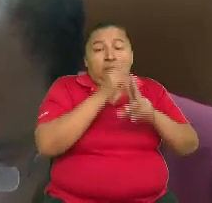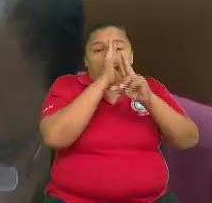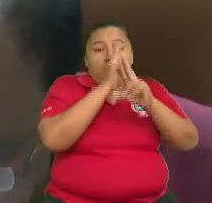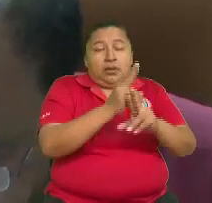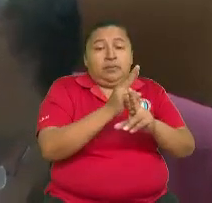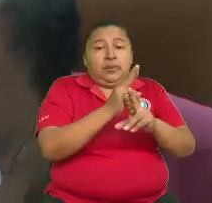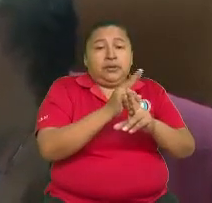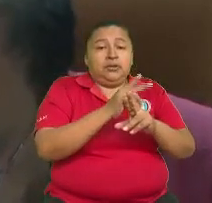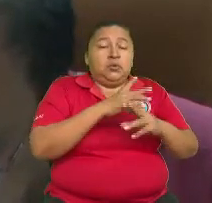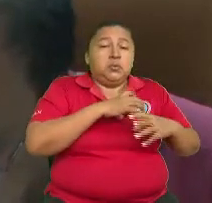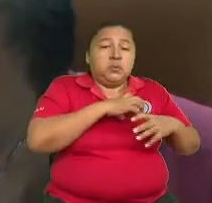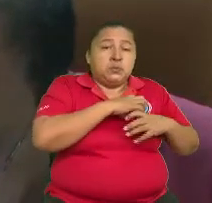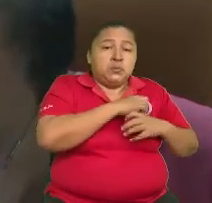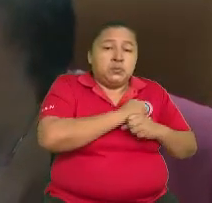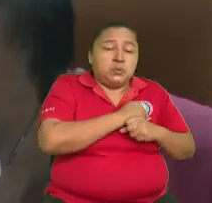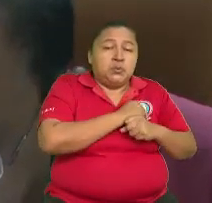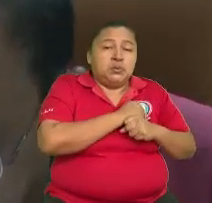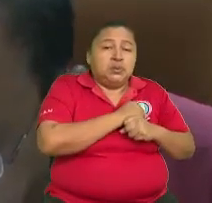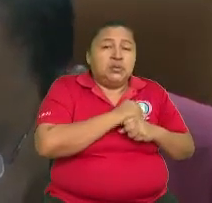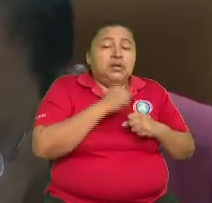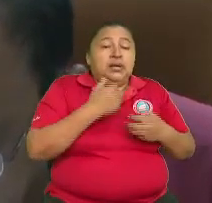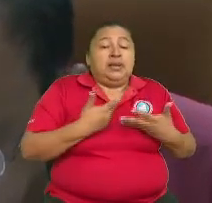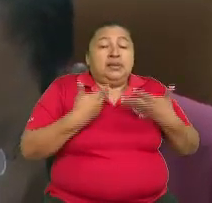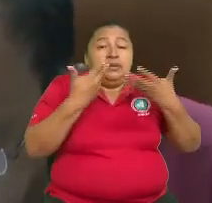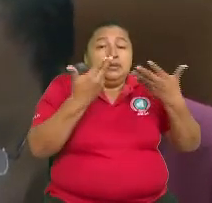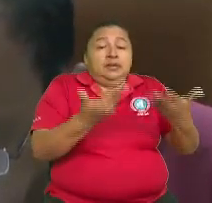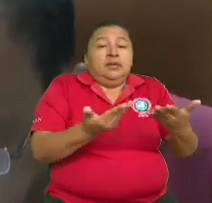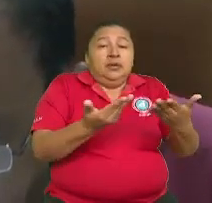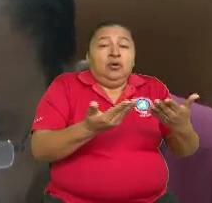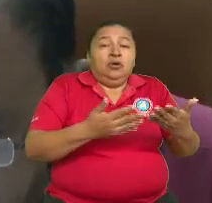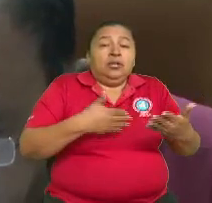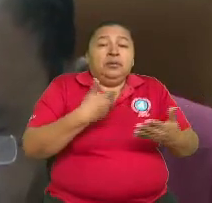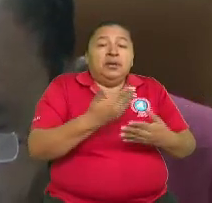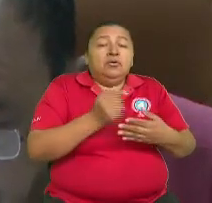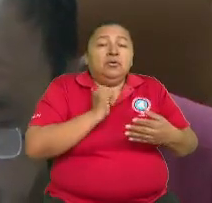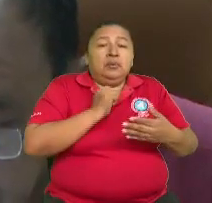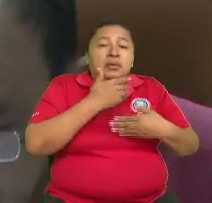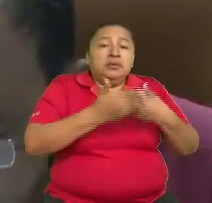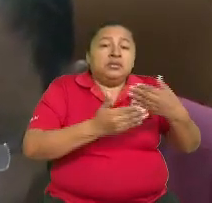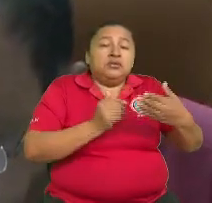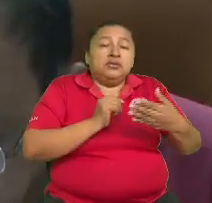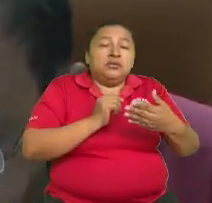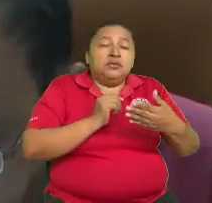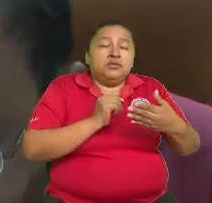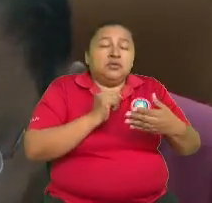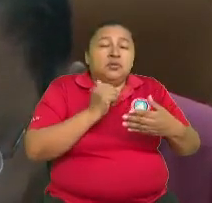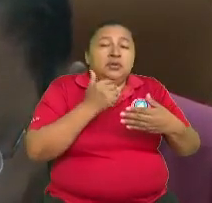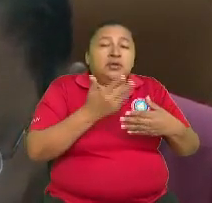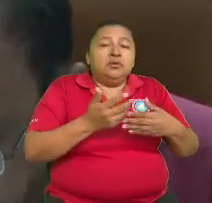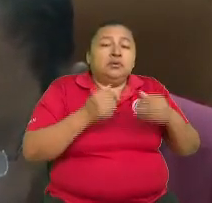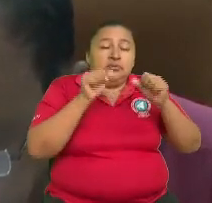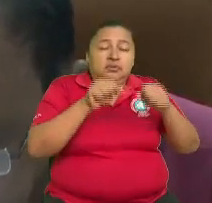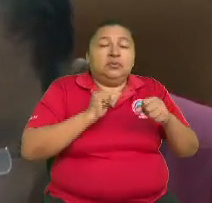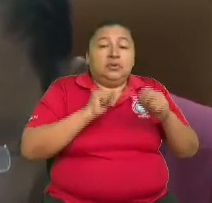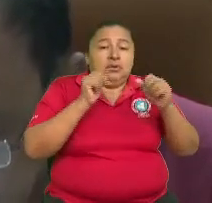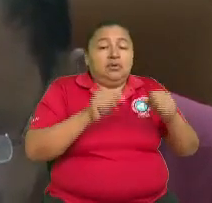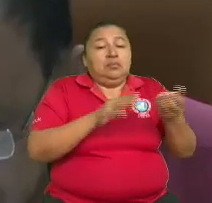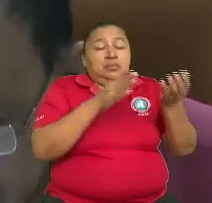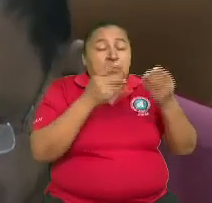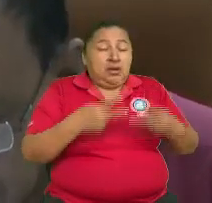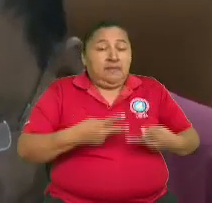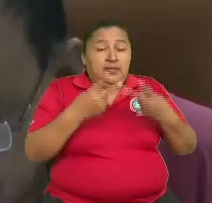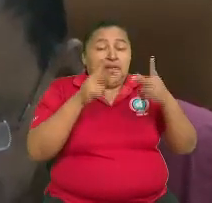al sacrificio, a la entrega, a la dedicación de nuestra hermana